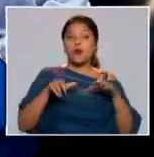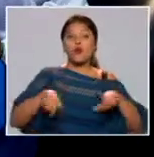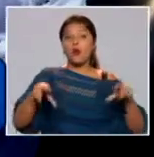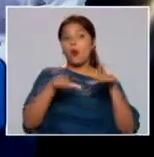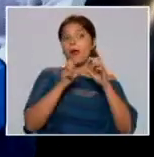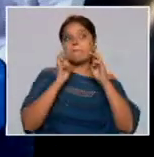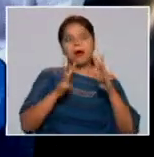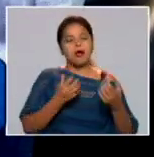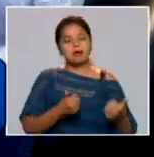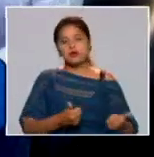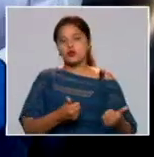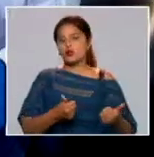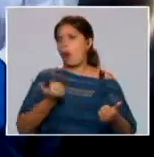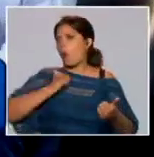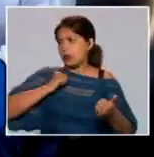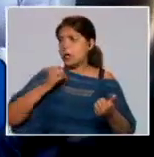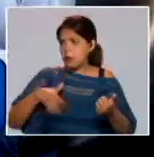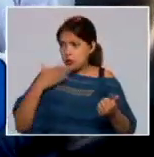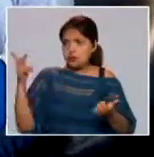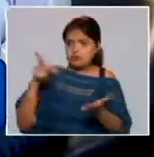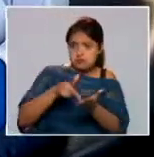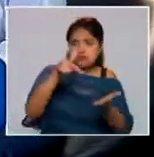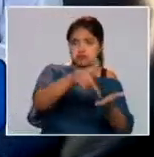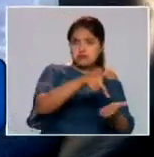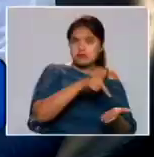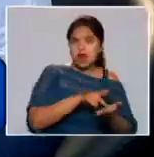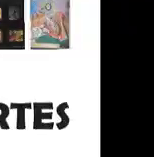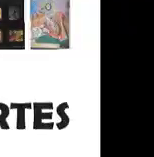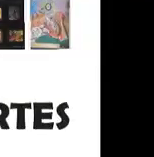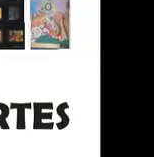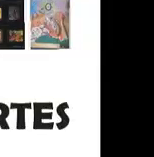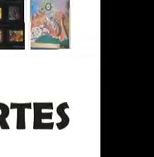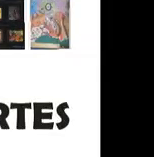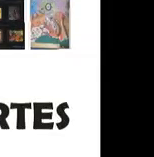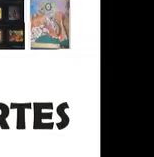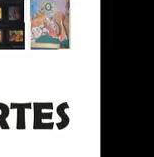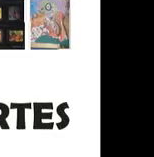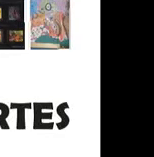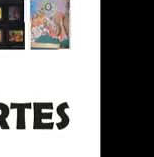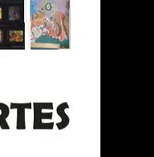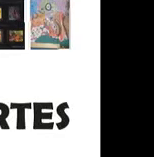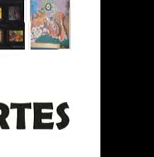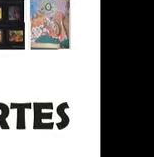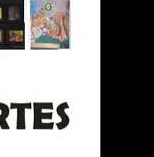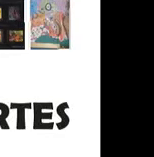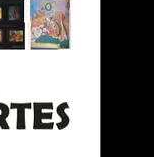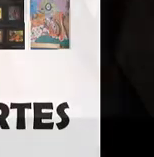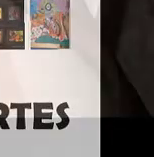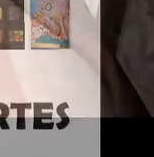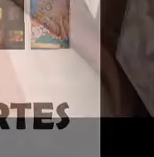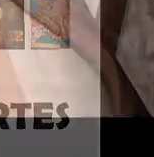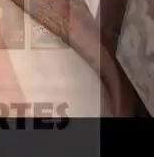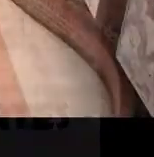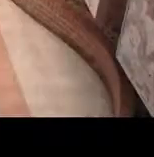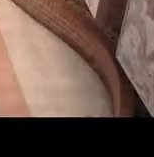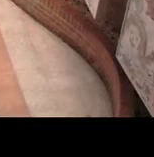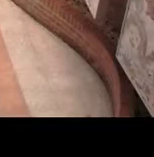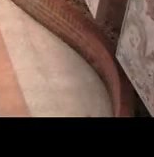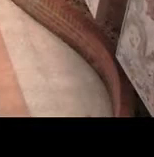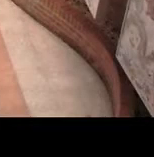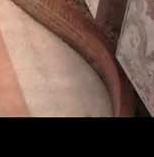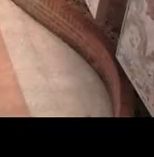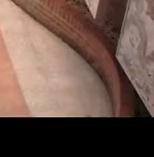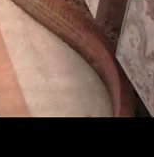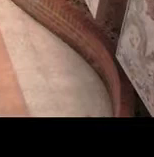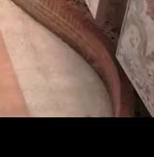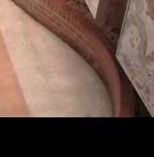porque había cabida para todos los artistas los artistas empíricos los los artistas que hasta ahora se estaban acercando y que tenían la duda